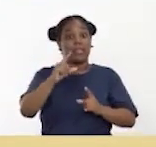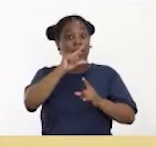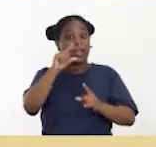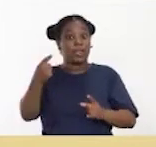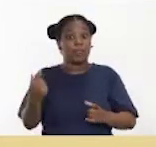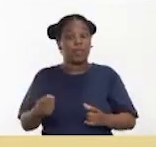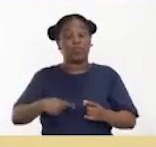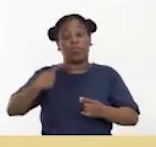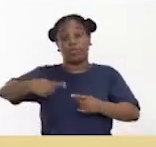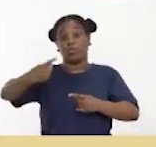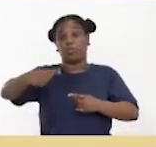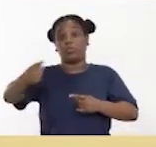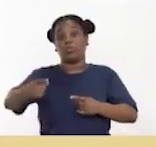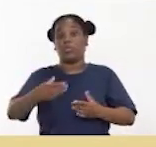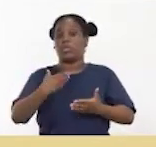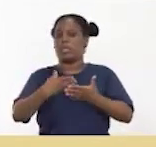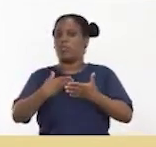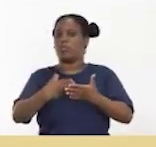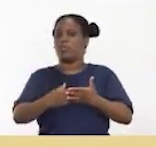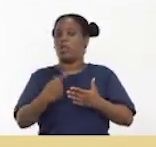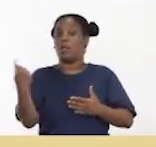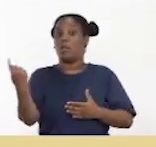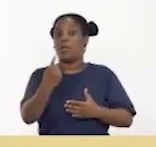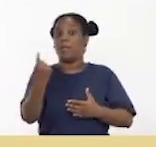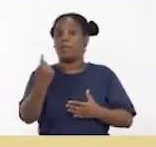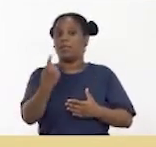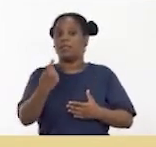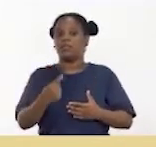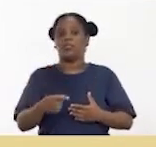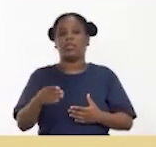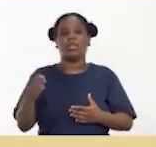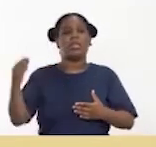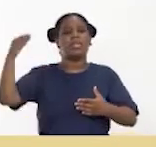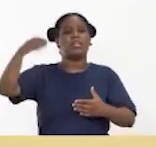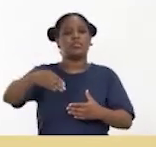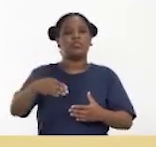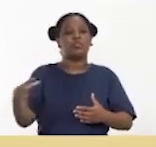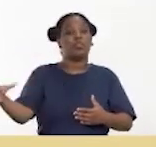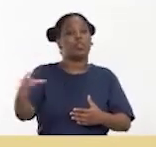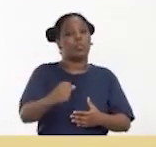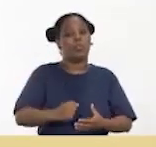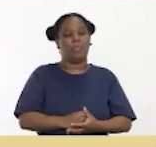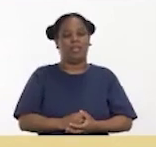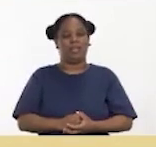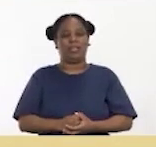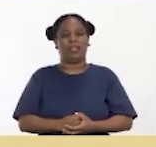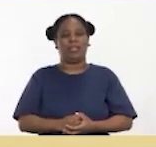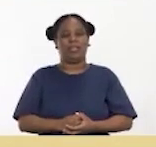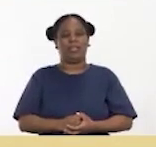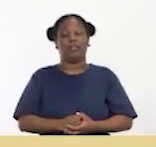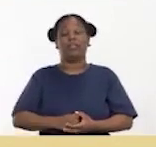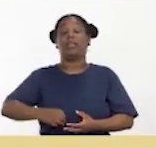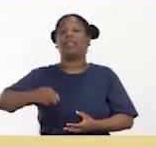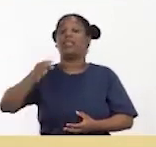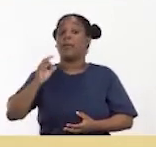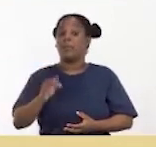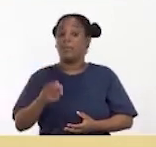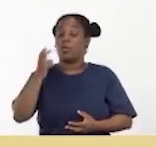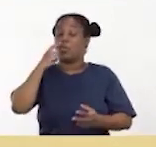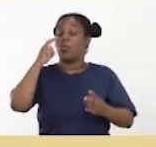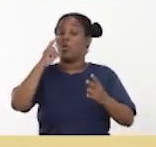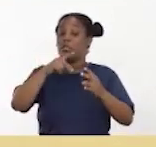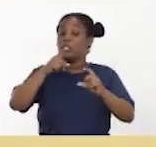de una sucesión y demostrarlo por el principio de inducción completa. O sea,